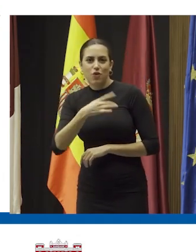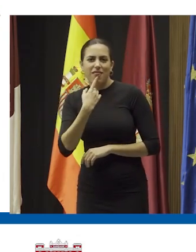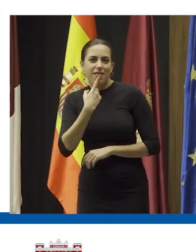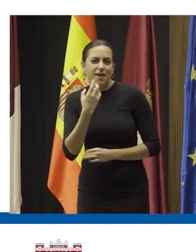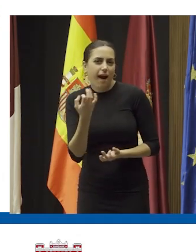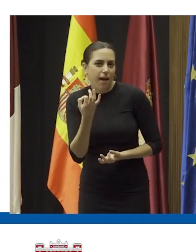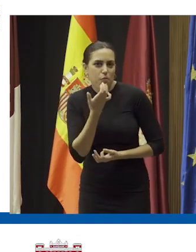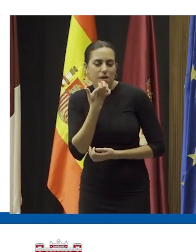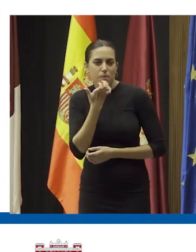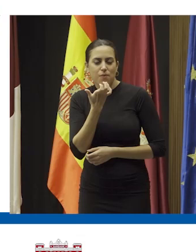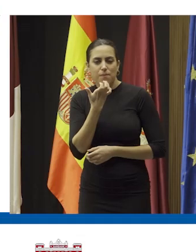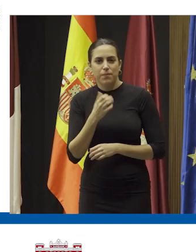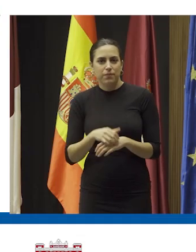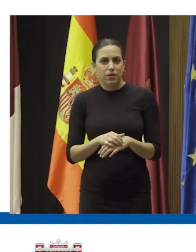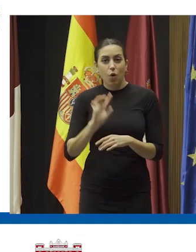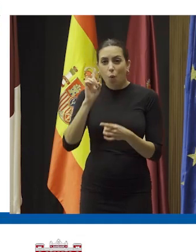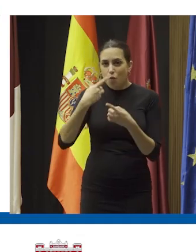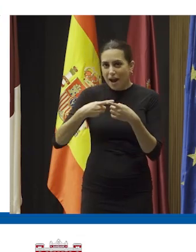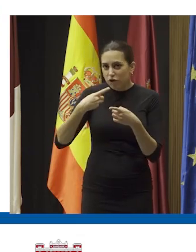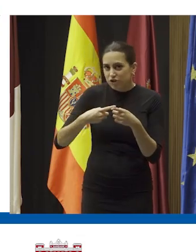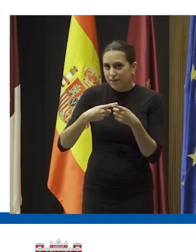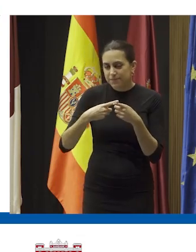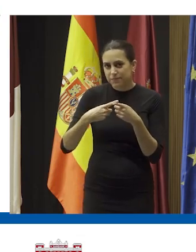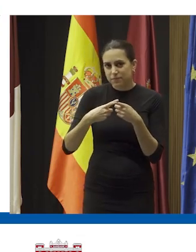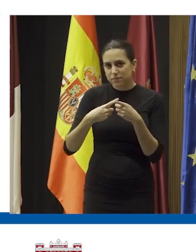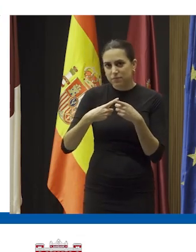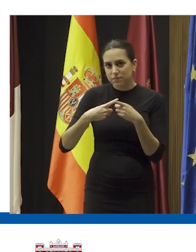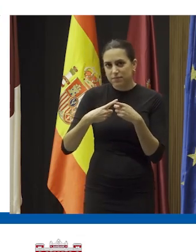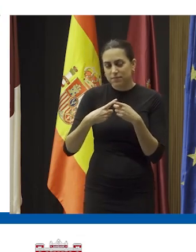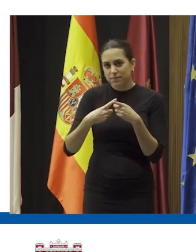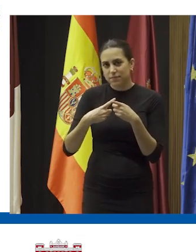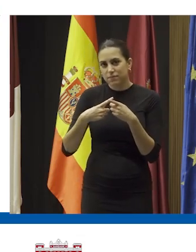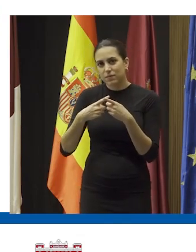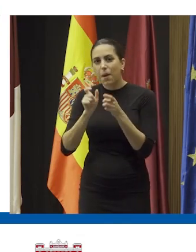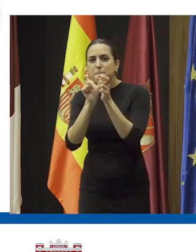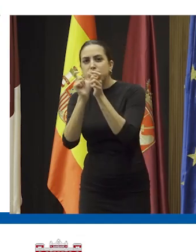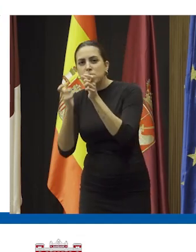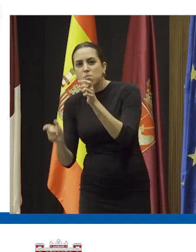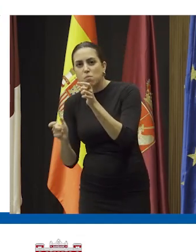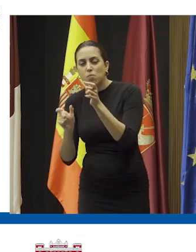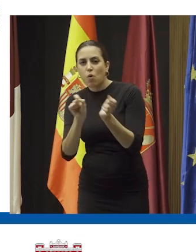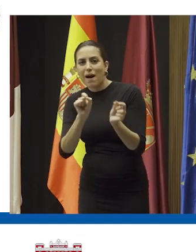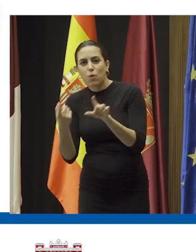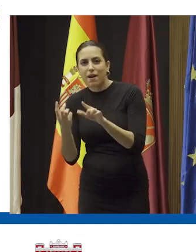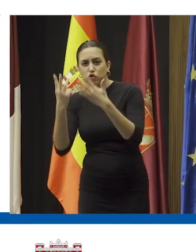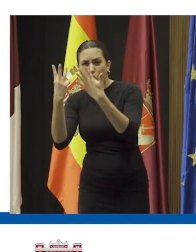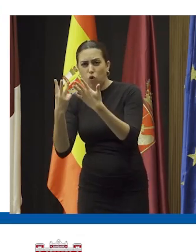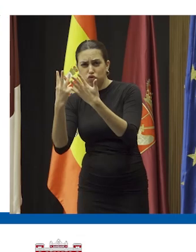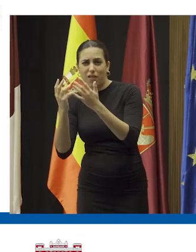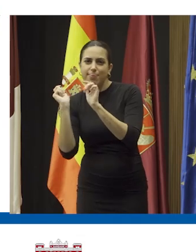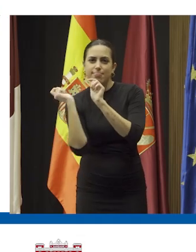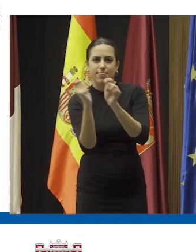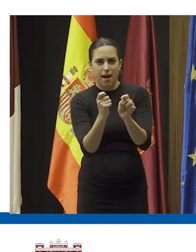definía una sola cosa con 8 vocablos.